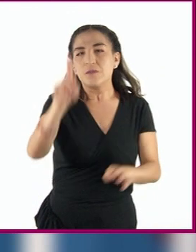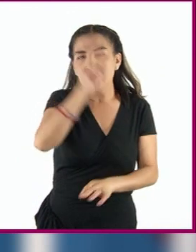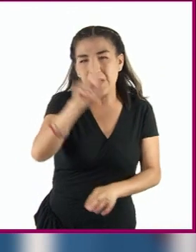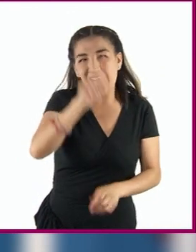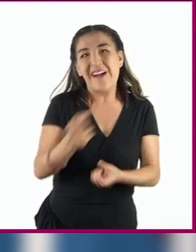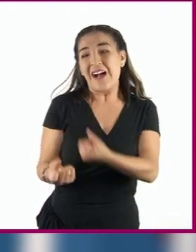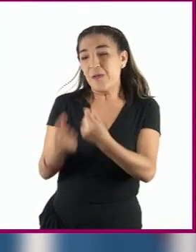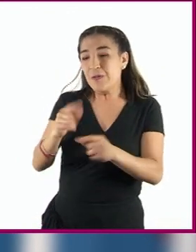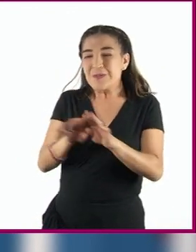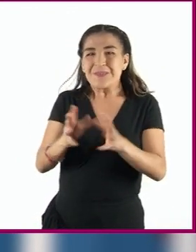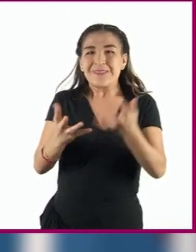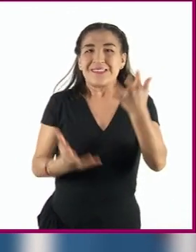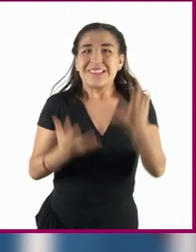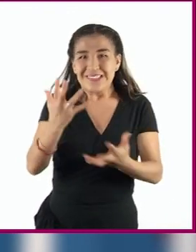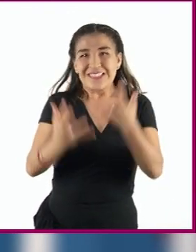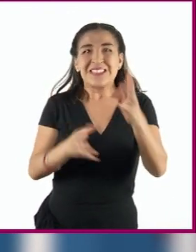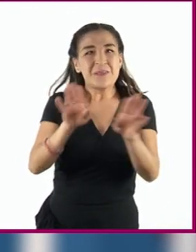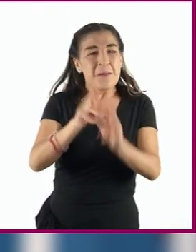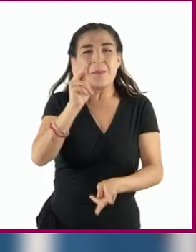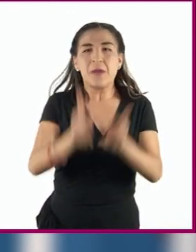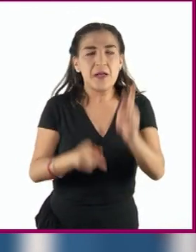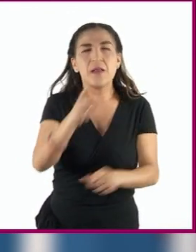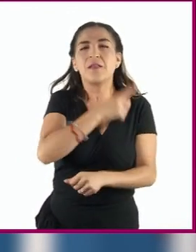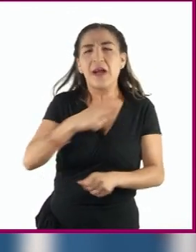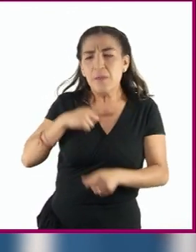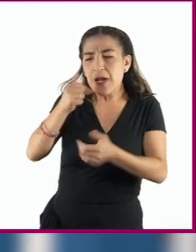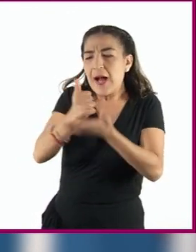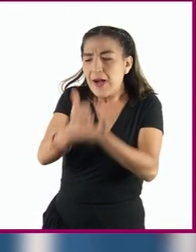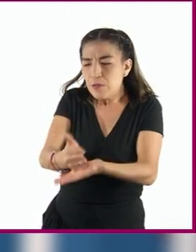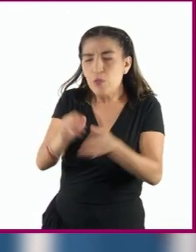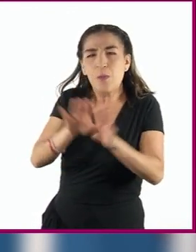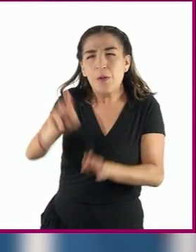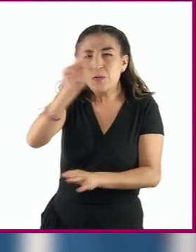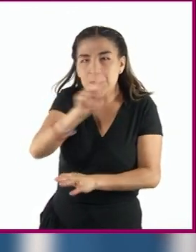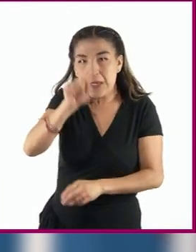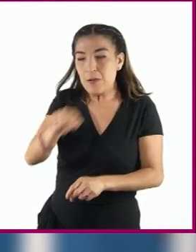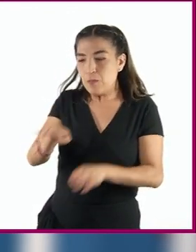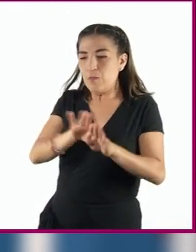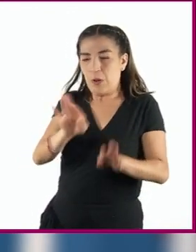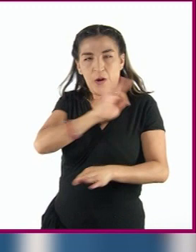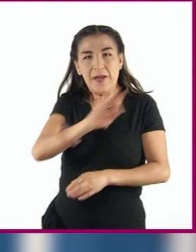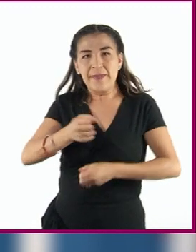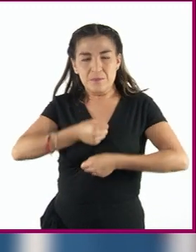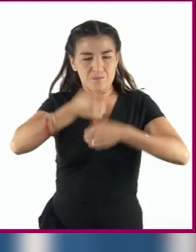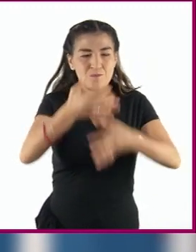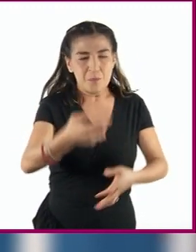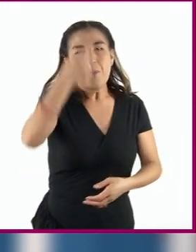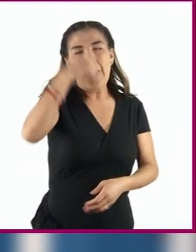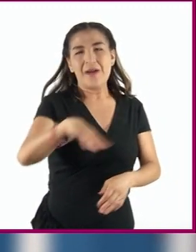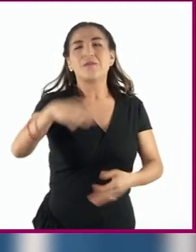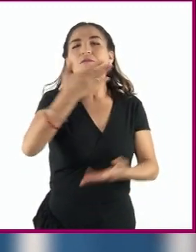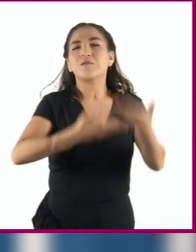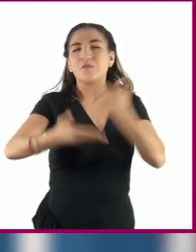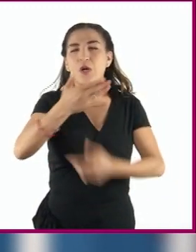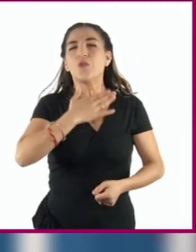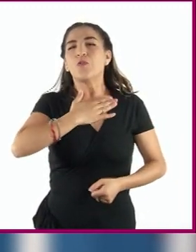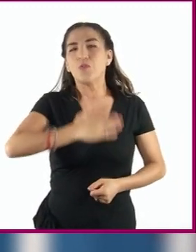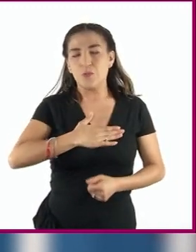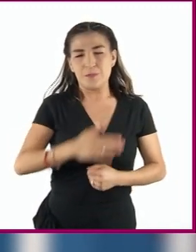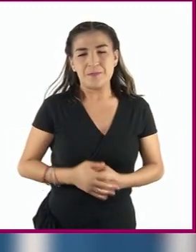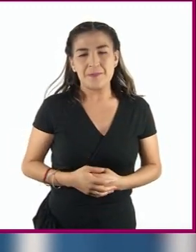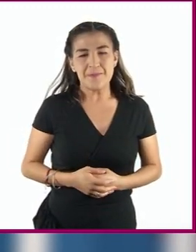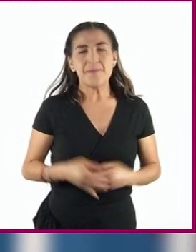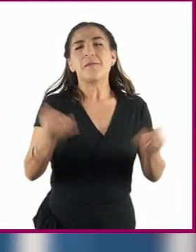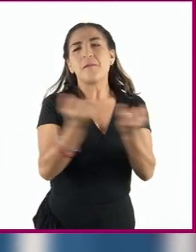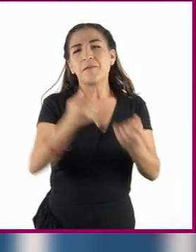más trabajo hablar, ayudarle para que se exprese y así la negociación sea justa. Dejar que las